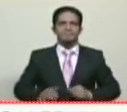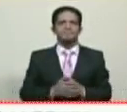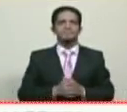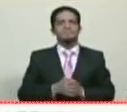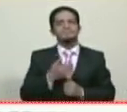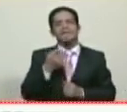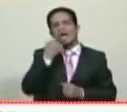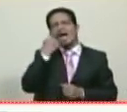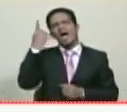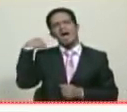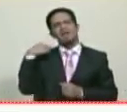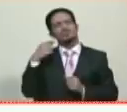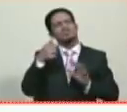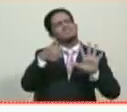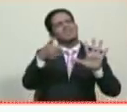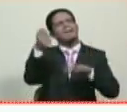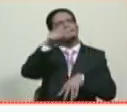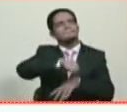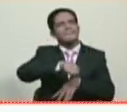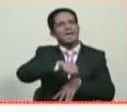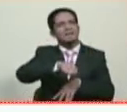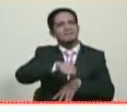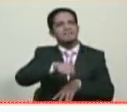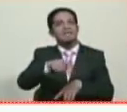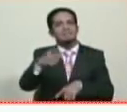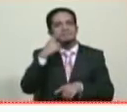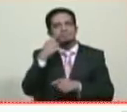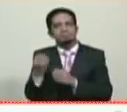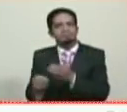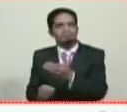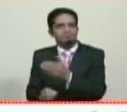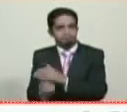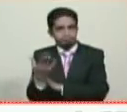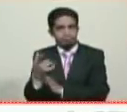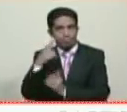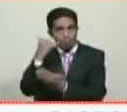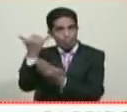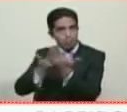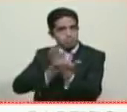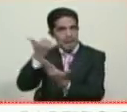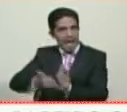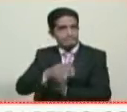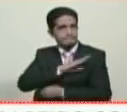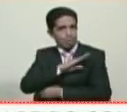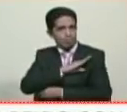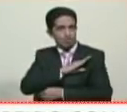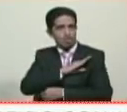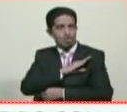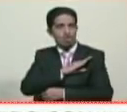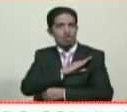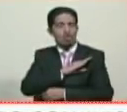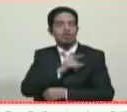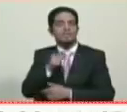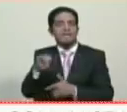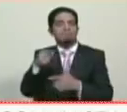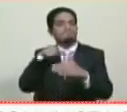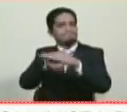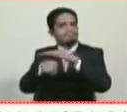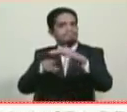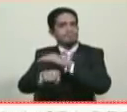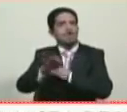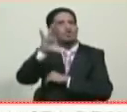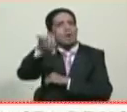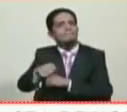Desde hace más de 6 meses se viene cumpliendo un plan elaborado, ordenado por el presidente, de adquirir por 2 años todo el material de diálisis, el